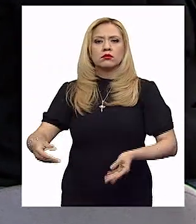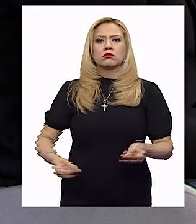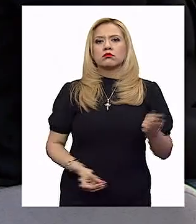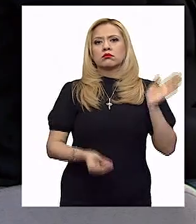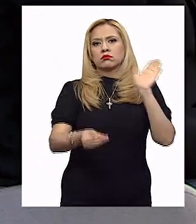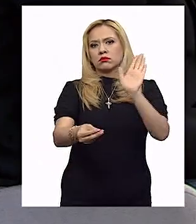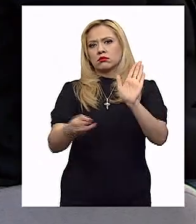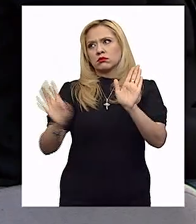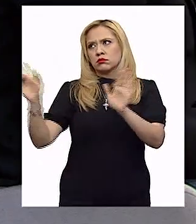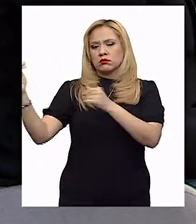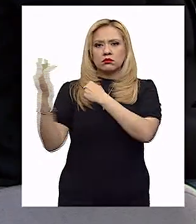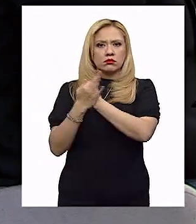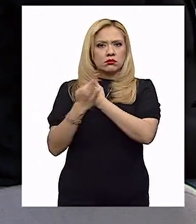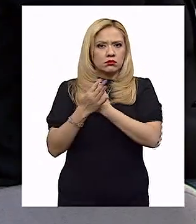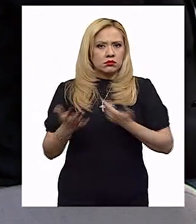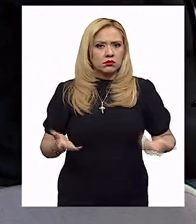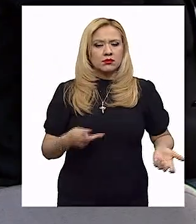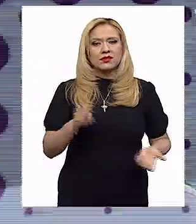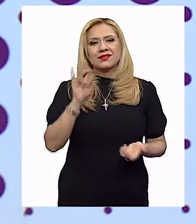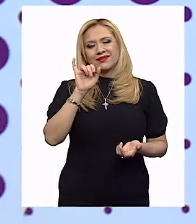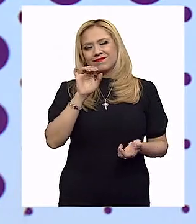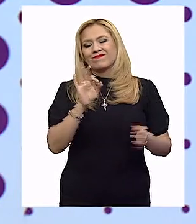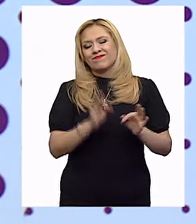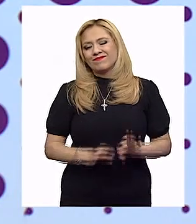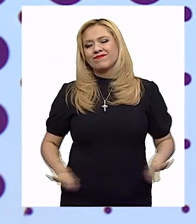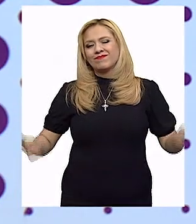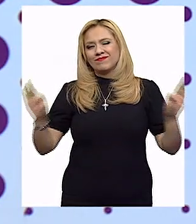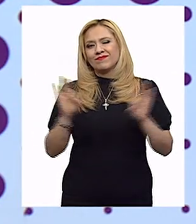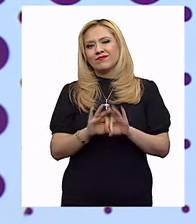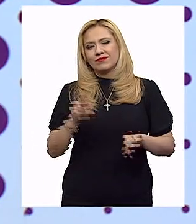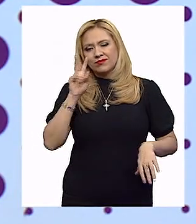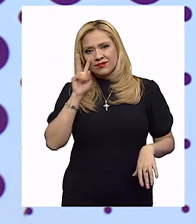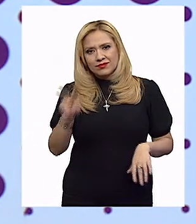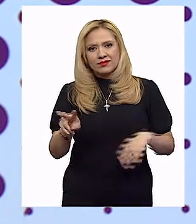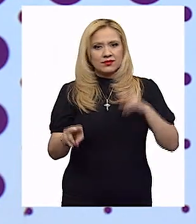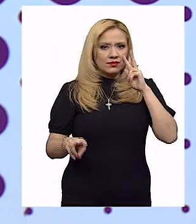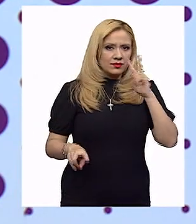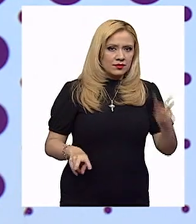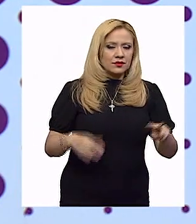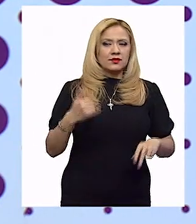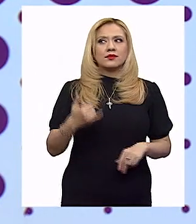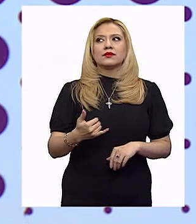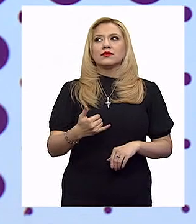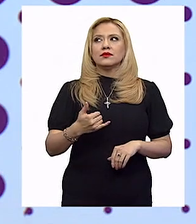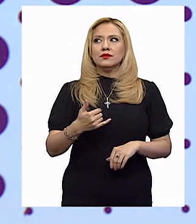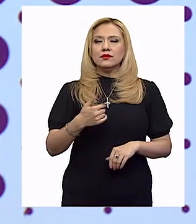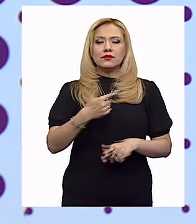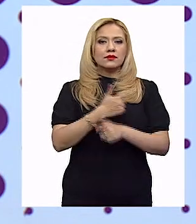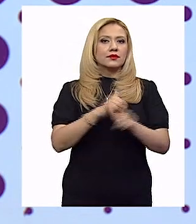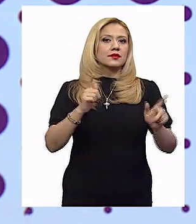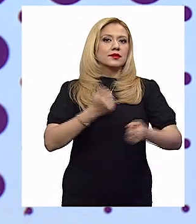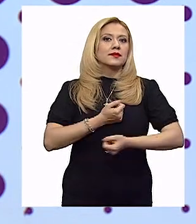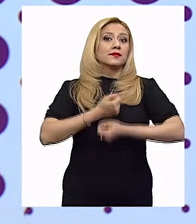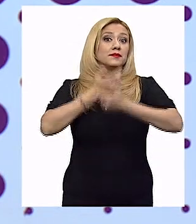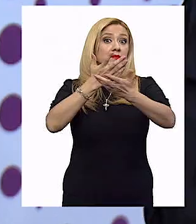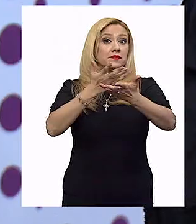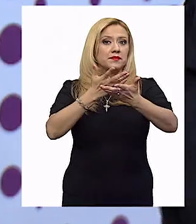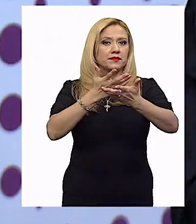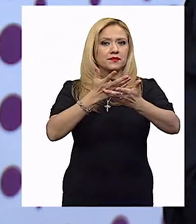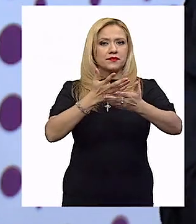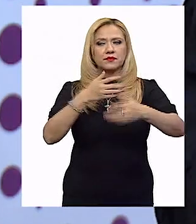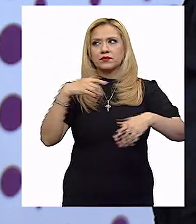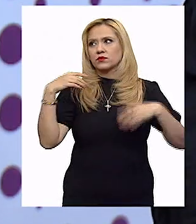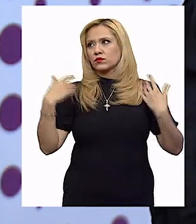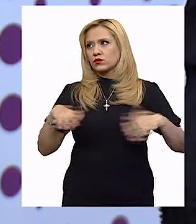jurisprudencia, ¿no? Claro. Pero sí es muy relevante poderlo distinguir y también decir que la libertad de expresión está sí